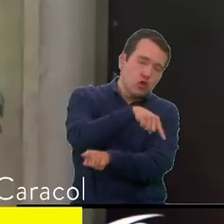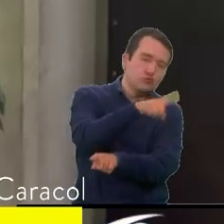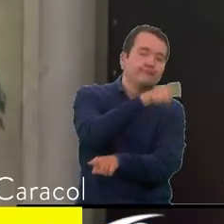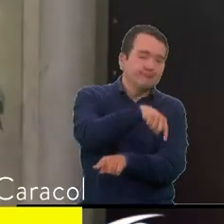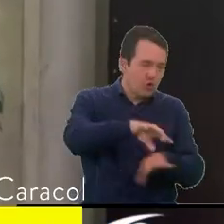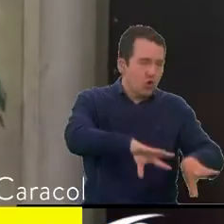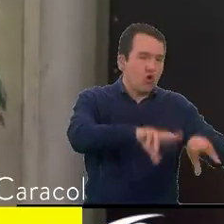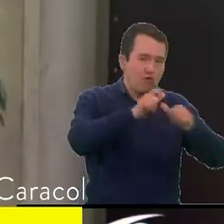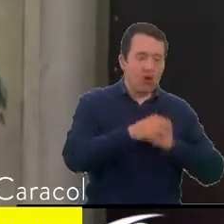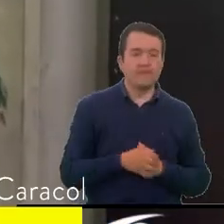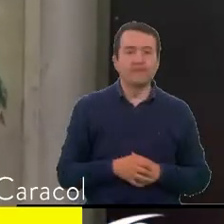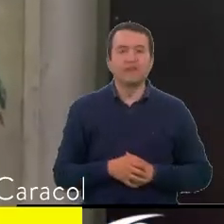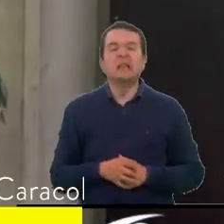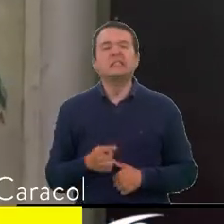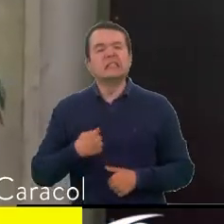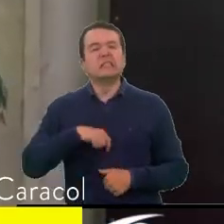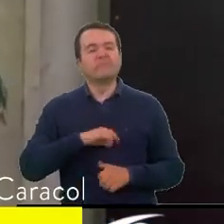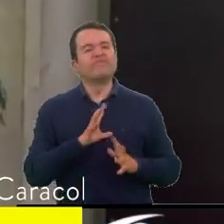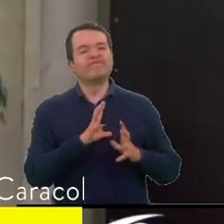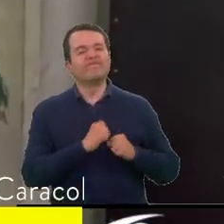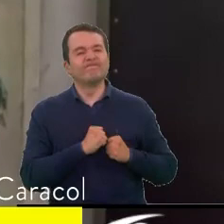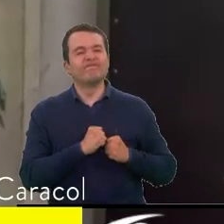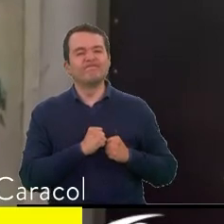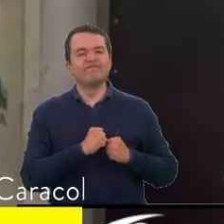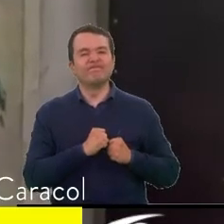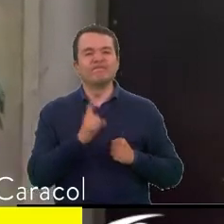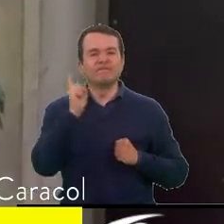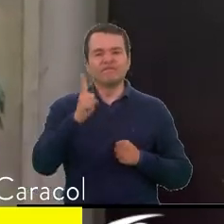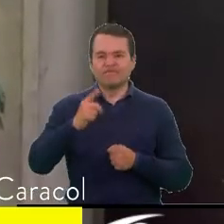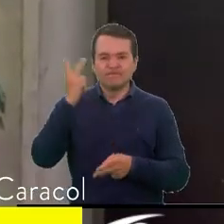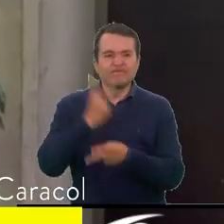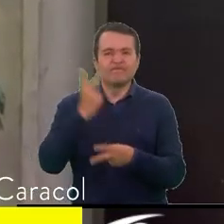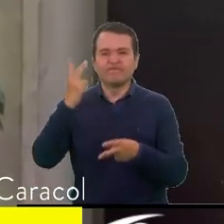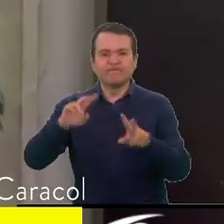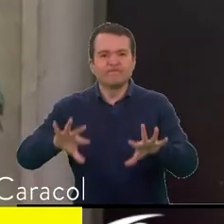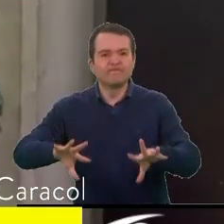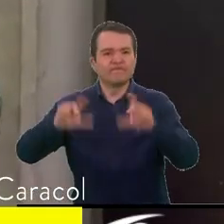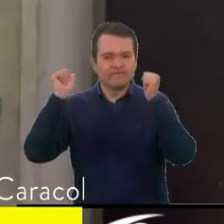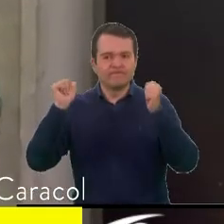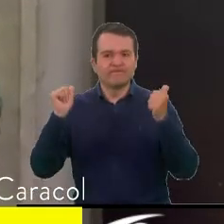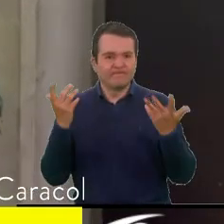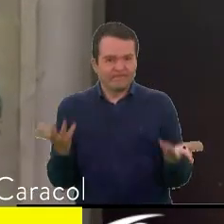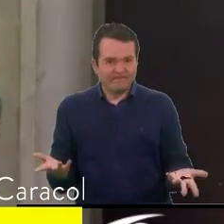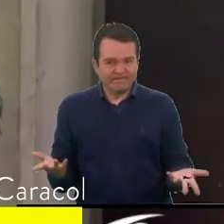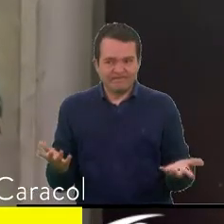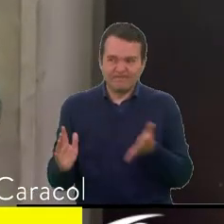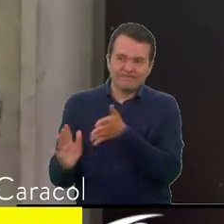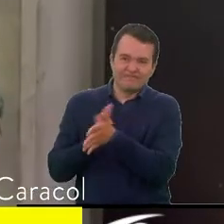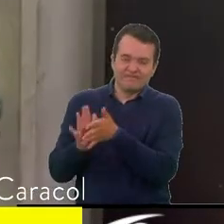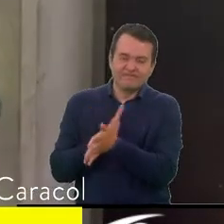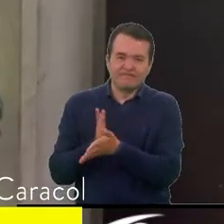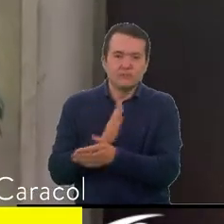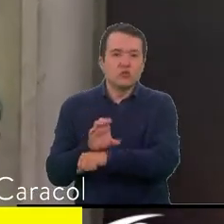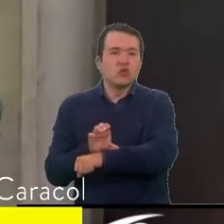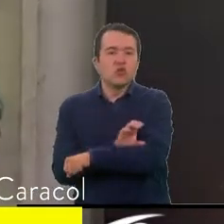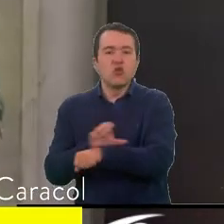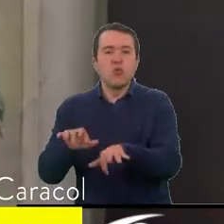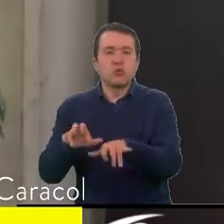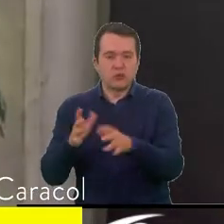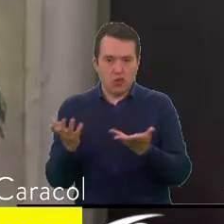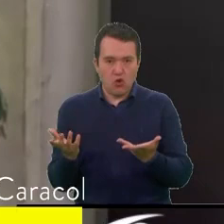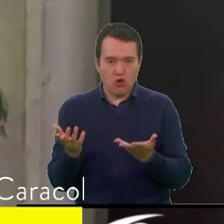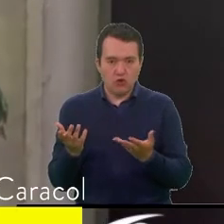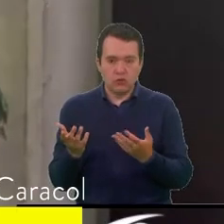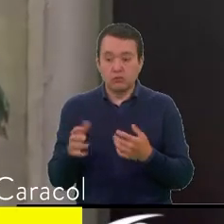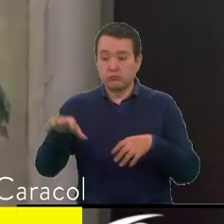Nos entristece sobremanera los actos delincuenciales que nos han reportado del robo de computadores en dos